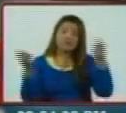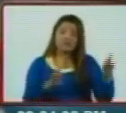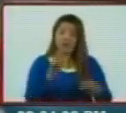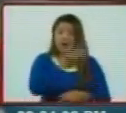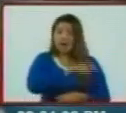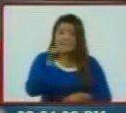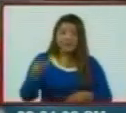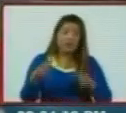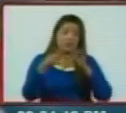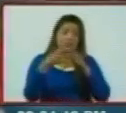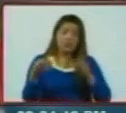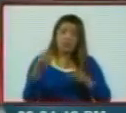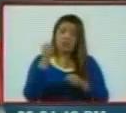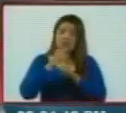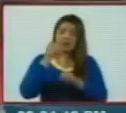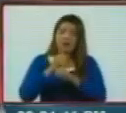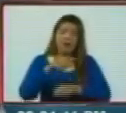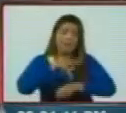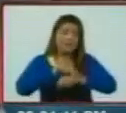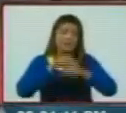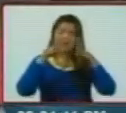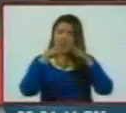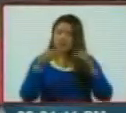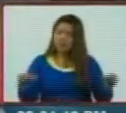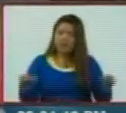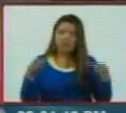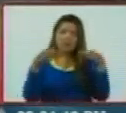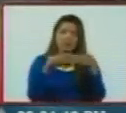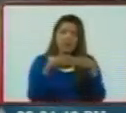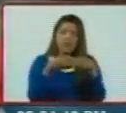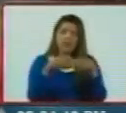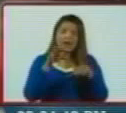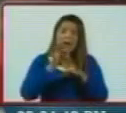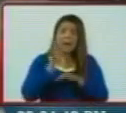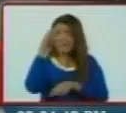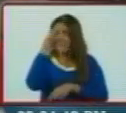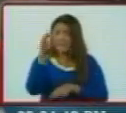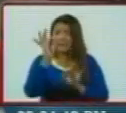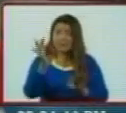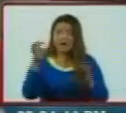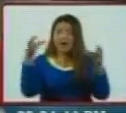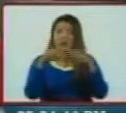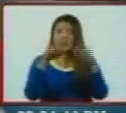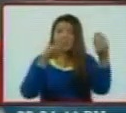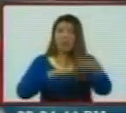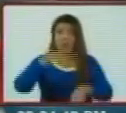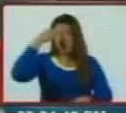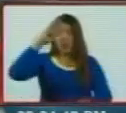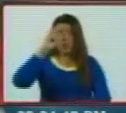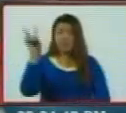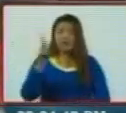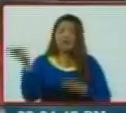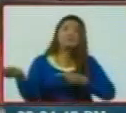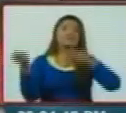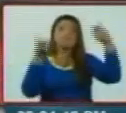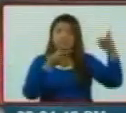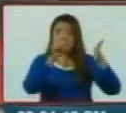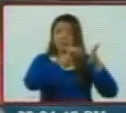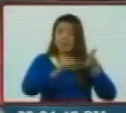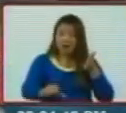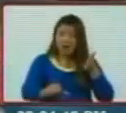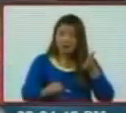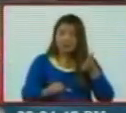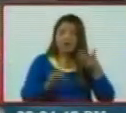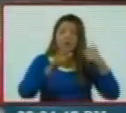los cirujanos que estaban de guardia, toda la unidad de terapia intensiva que lo maneja el convenio Cuba-Venezuela. El paciente fue subido al área quirúrgica y en